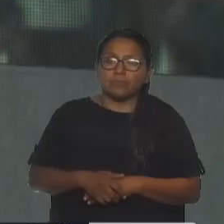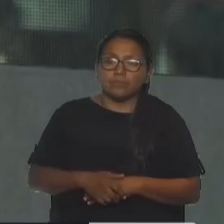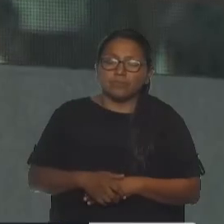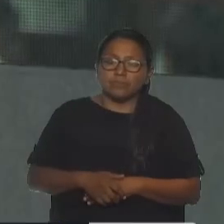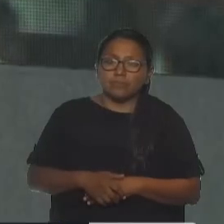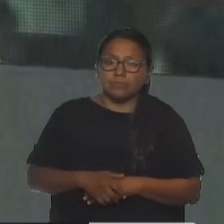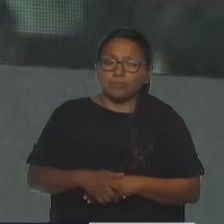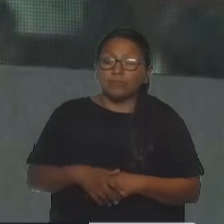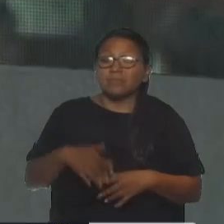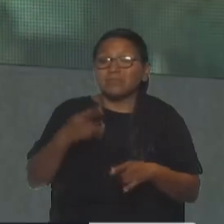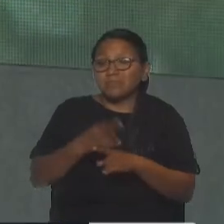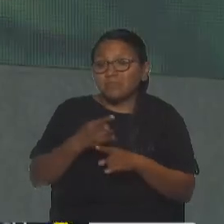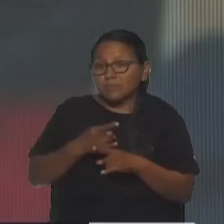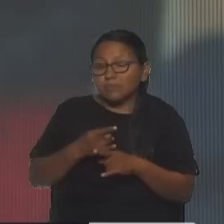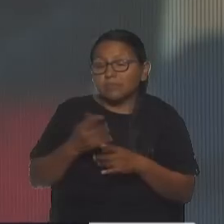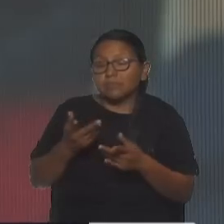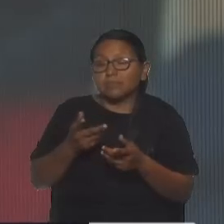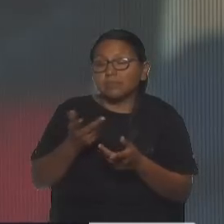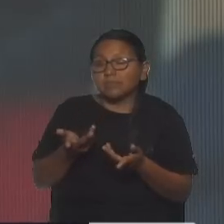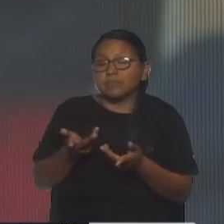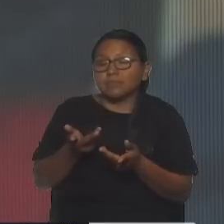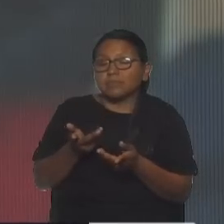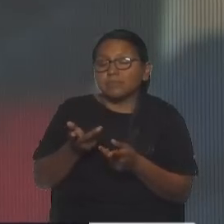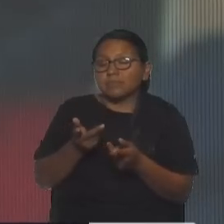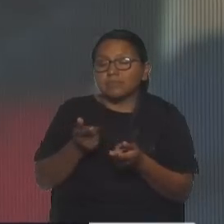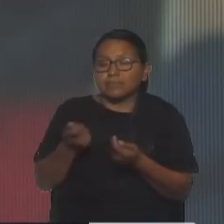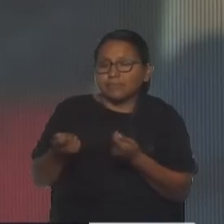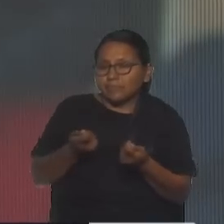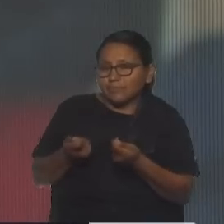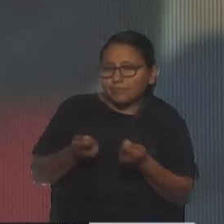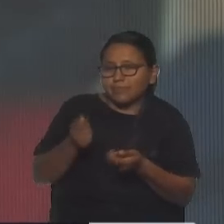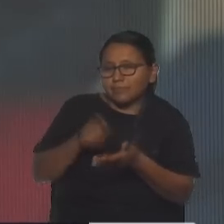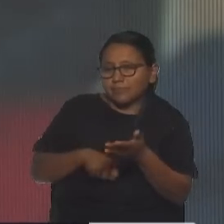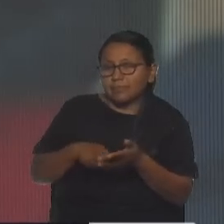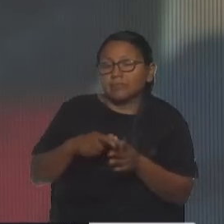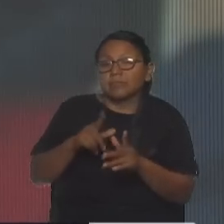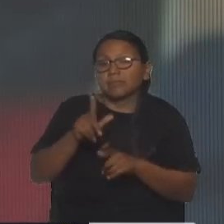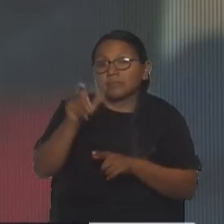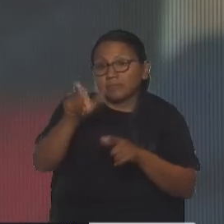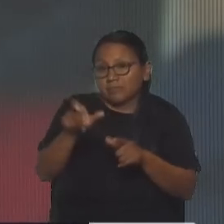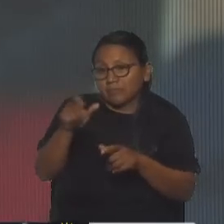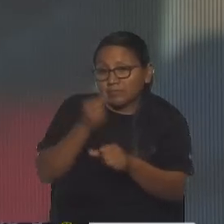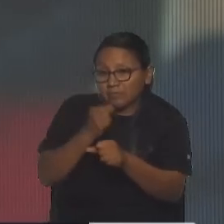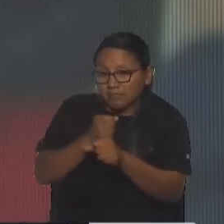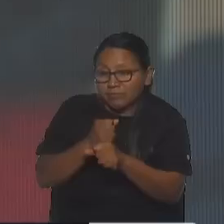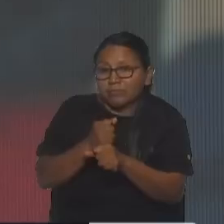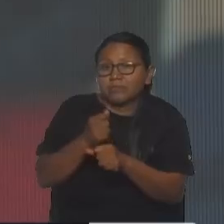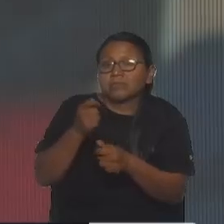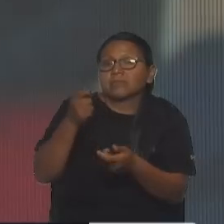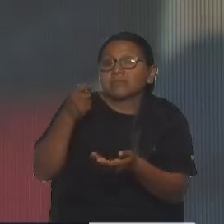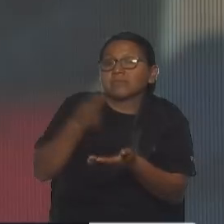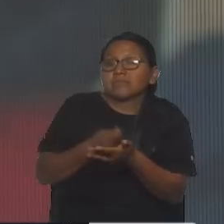siempre el empresario puede jugar con el porcentaje de contratación. Por lo tanto, hay gente que sí, tú estás trabajando, pero estás ganando